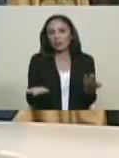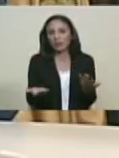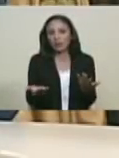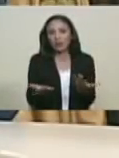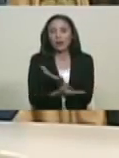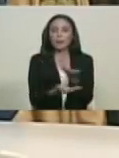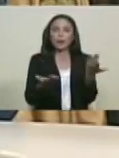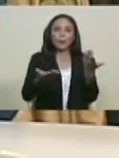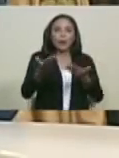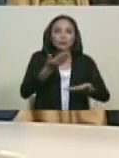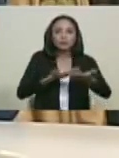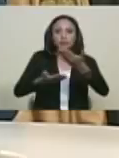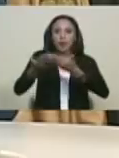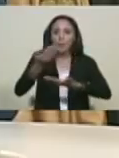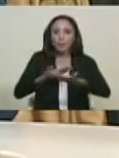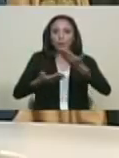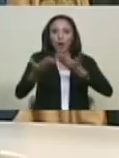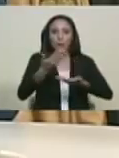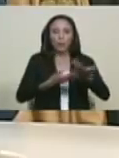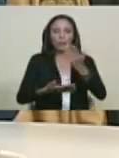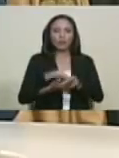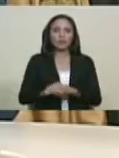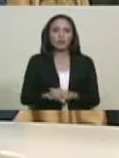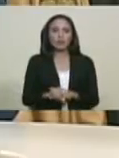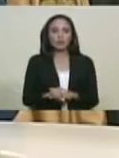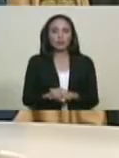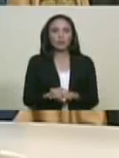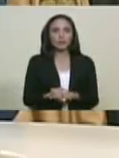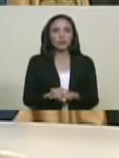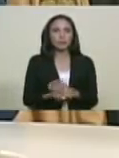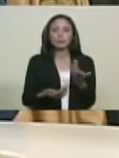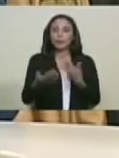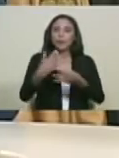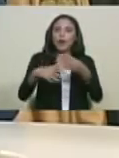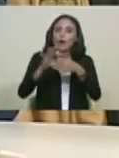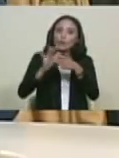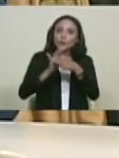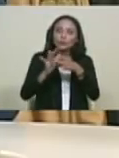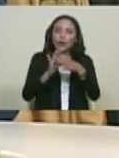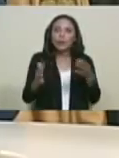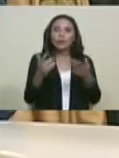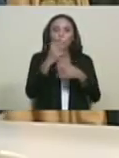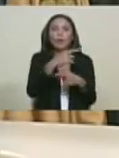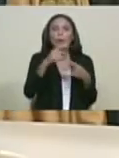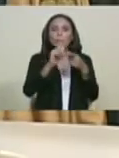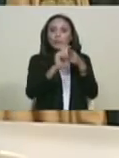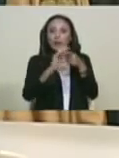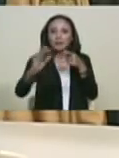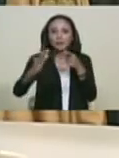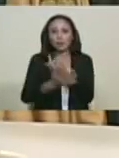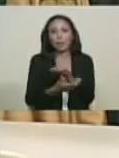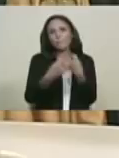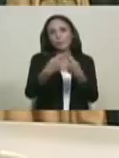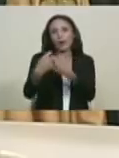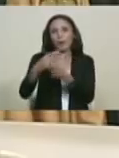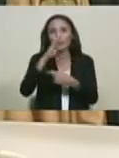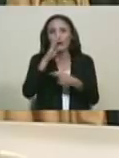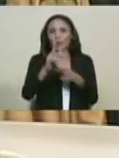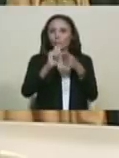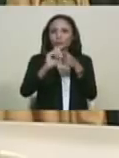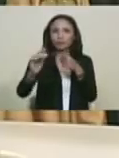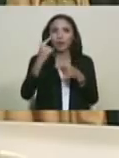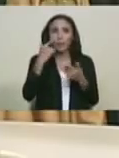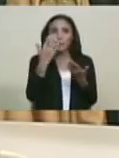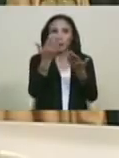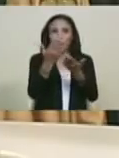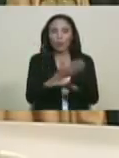menudeo para el menudeo para el funcionamiento de las transacciones económicas aquí está el nuevo comando